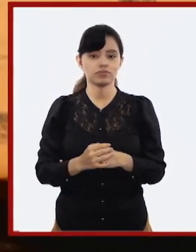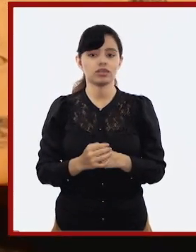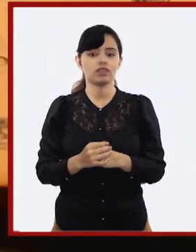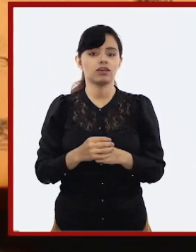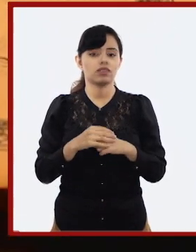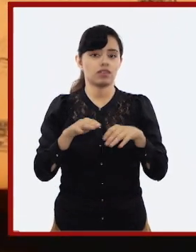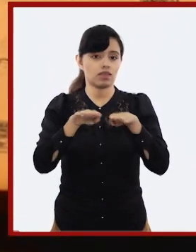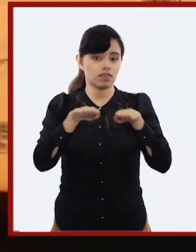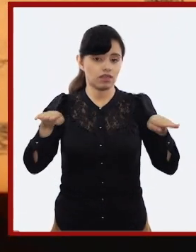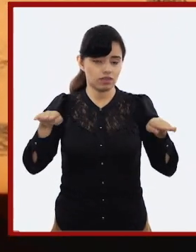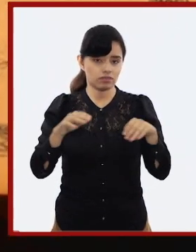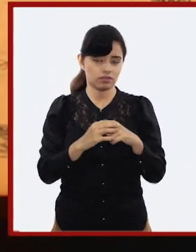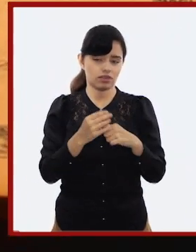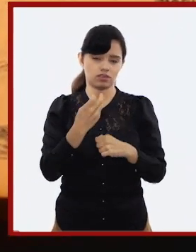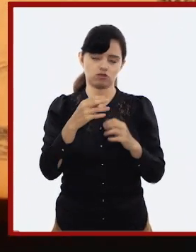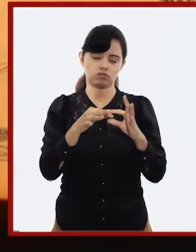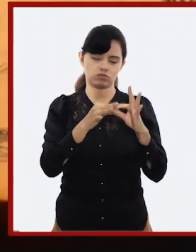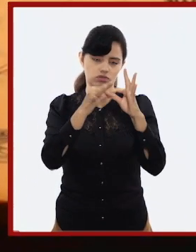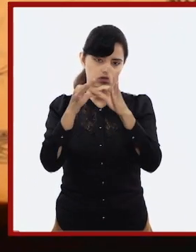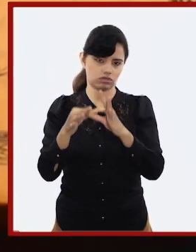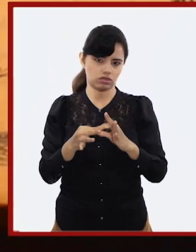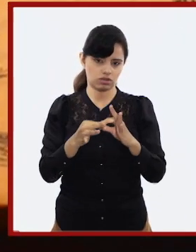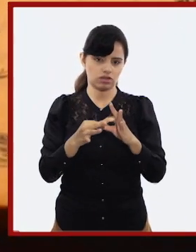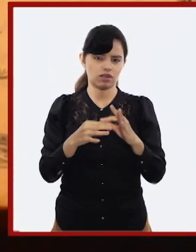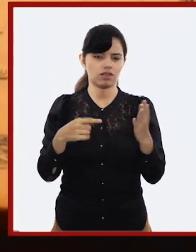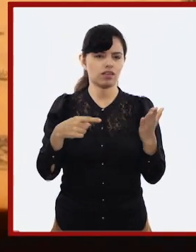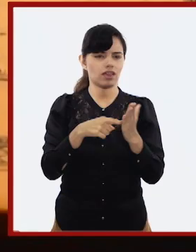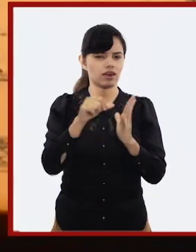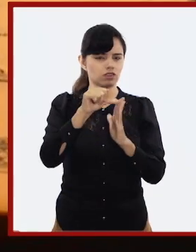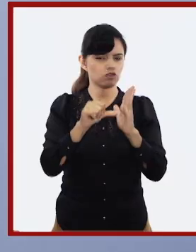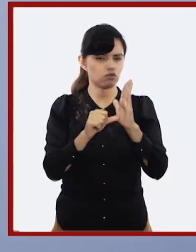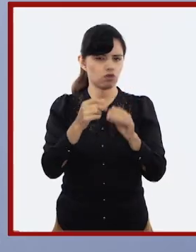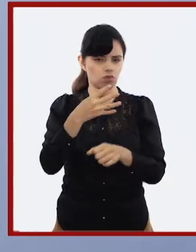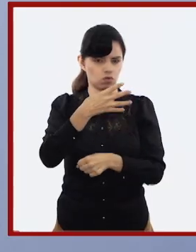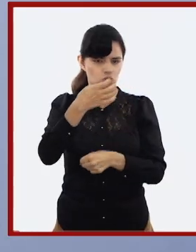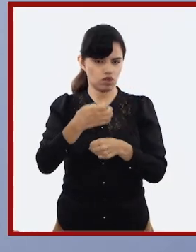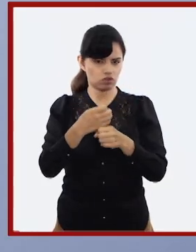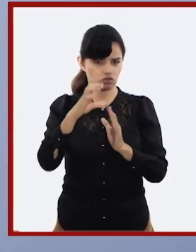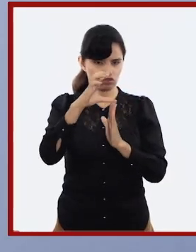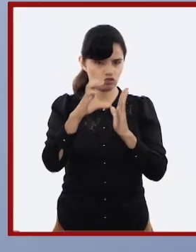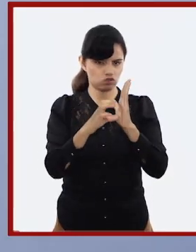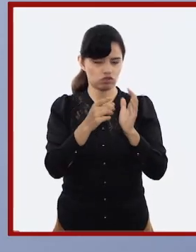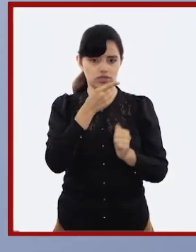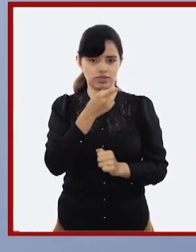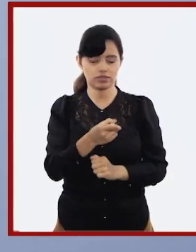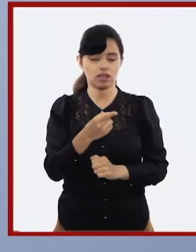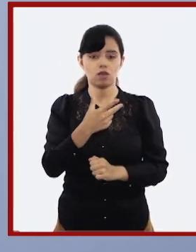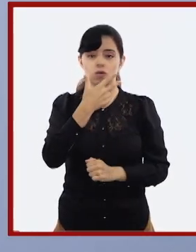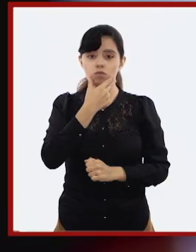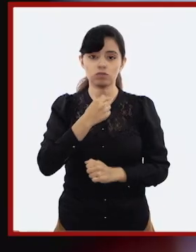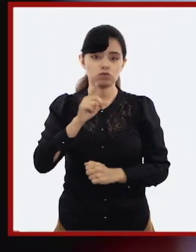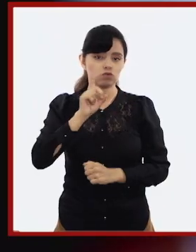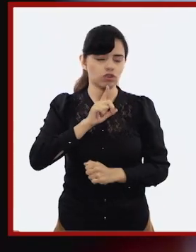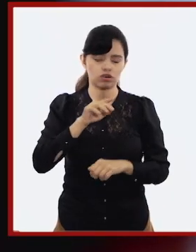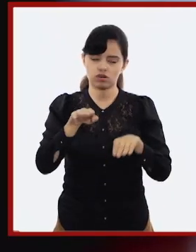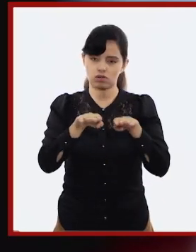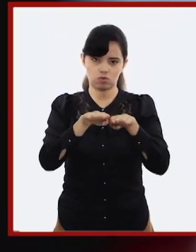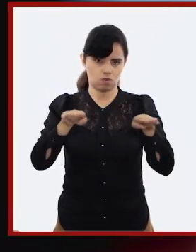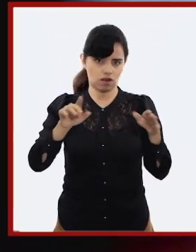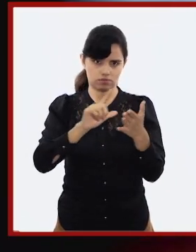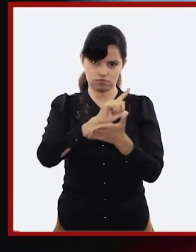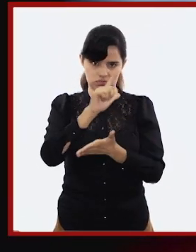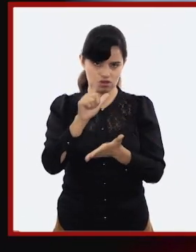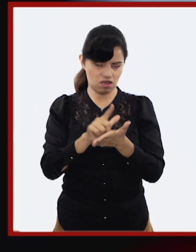El artículo 4 de la Constitución vigente de México establece que el hombre y la mujer son iguales ante la ley. Sin